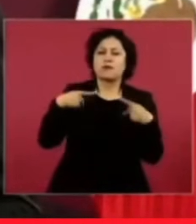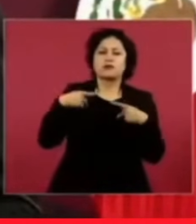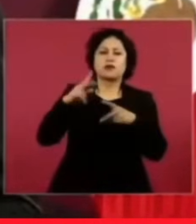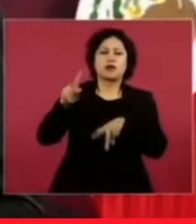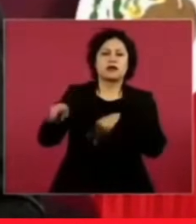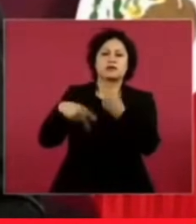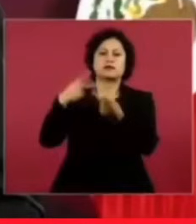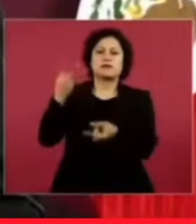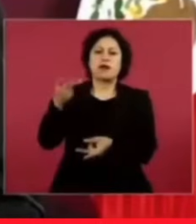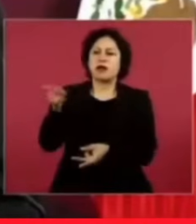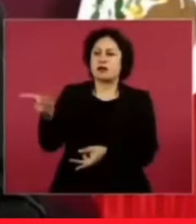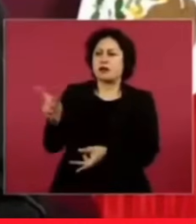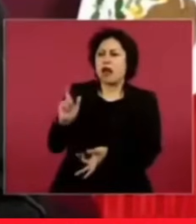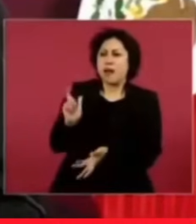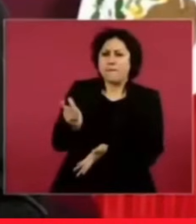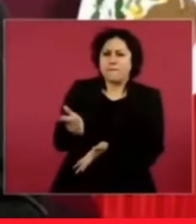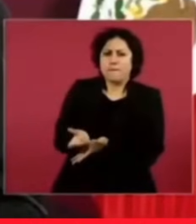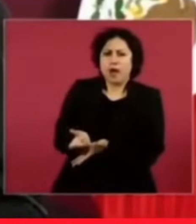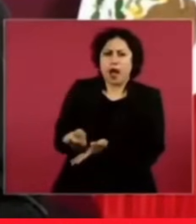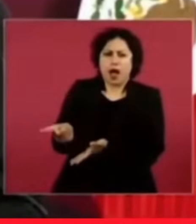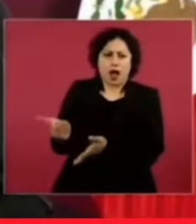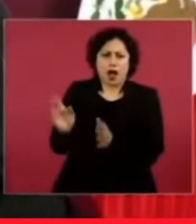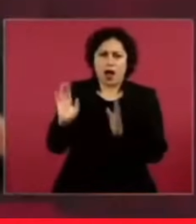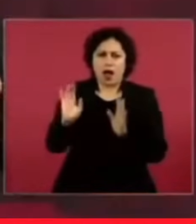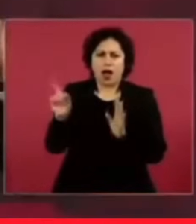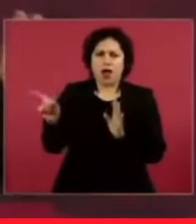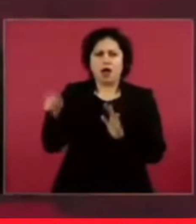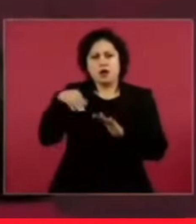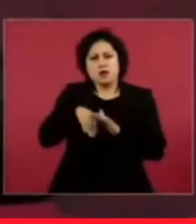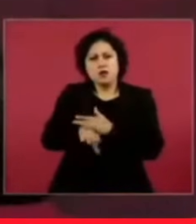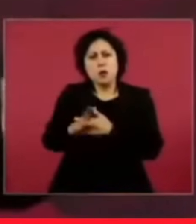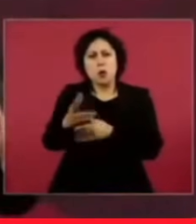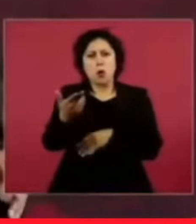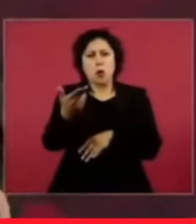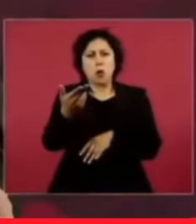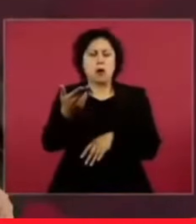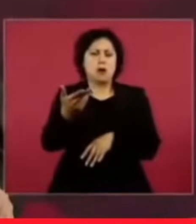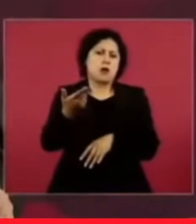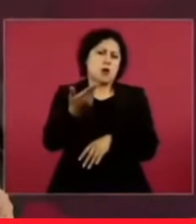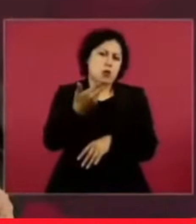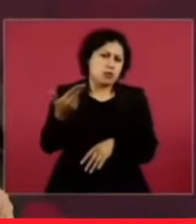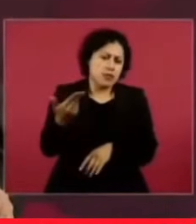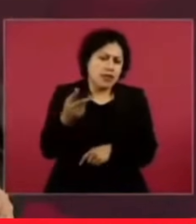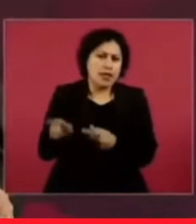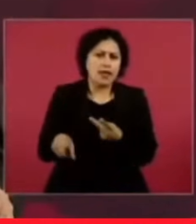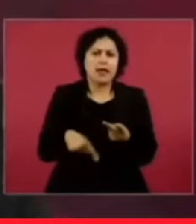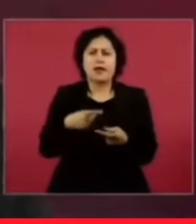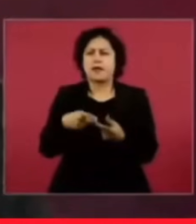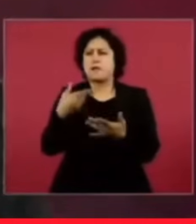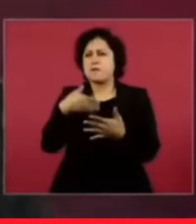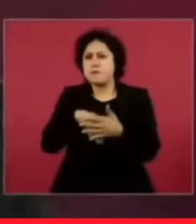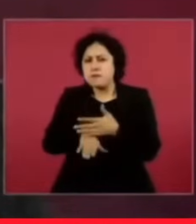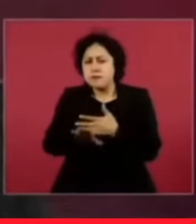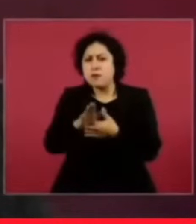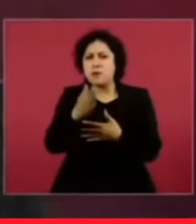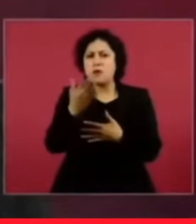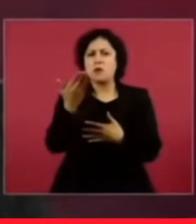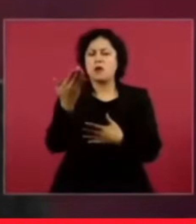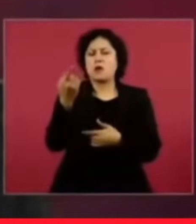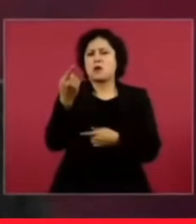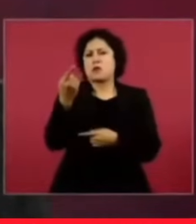En los mejores hoteles, buenos viáticos. A lo mejor por eso